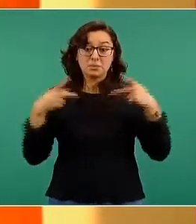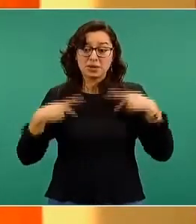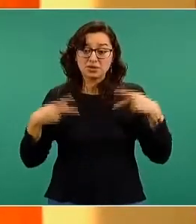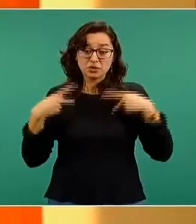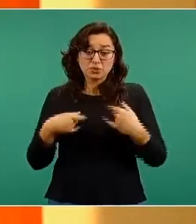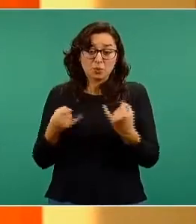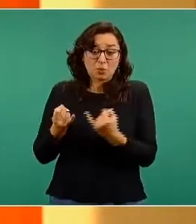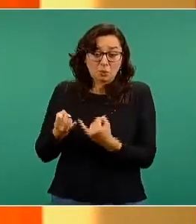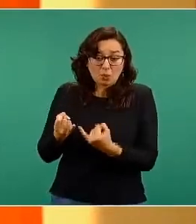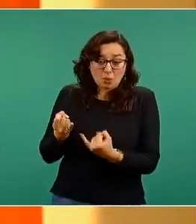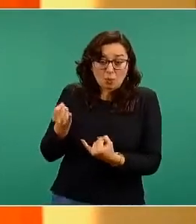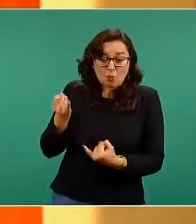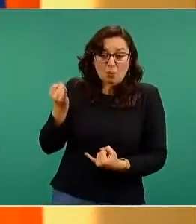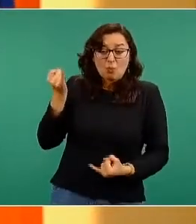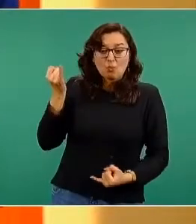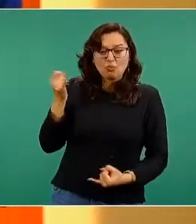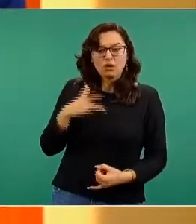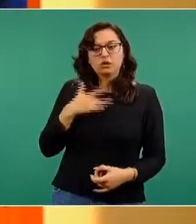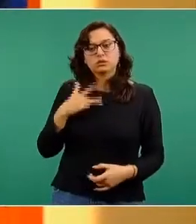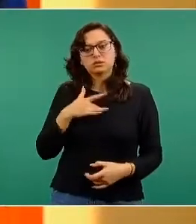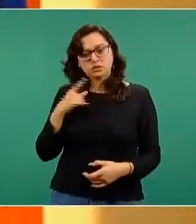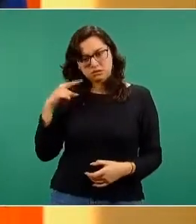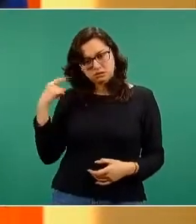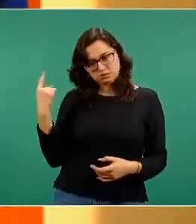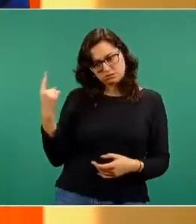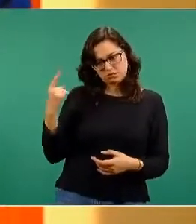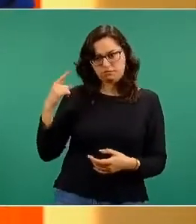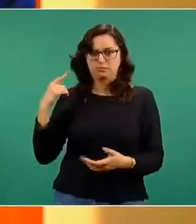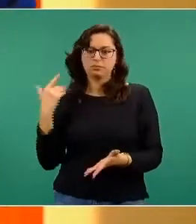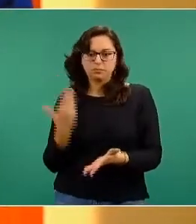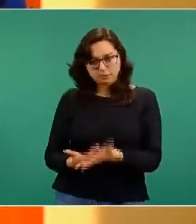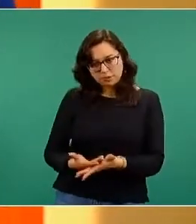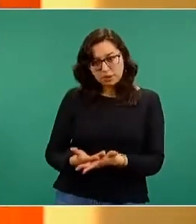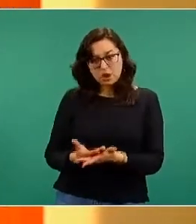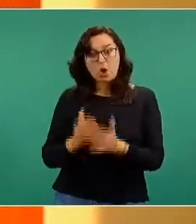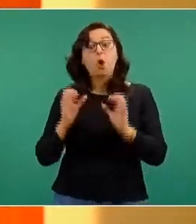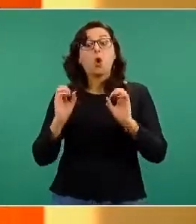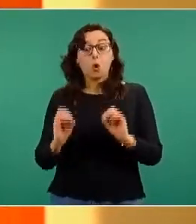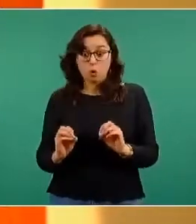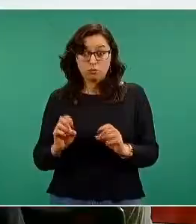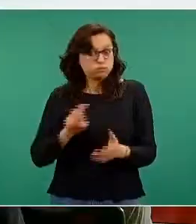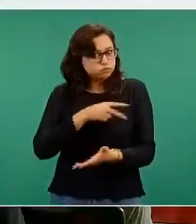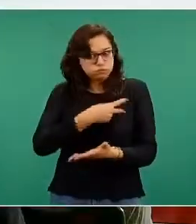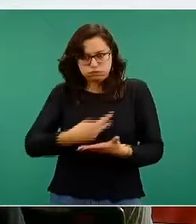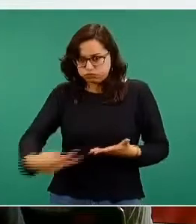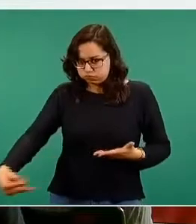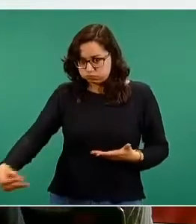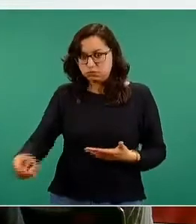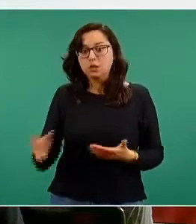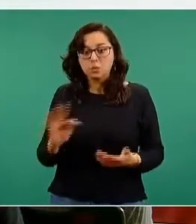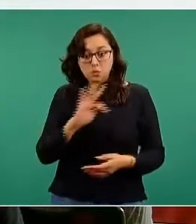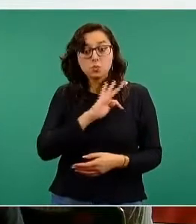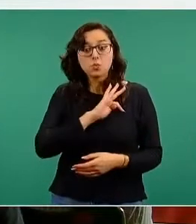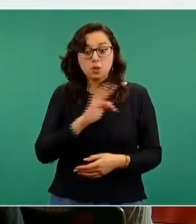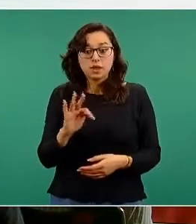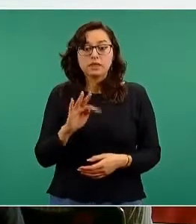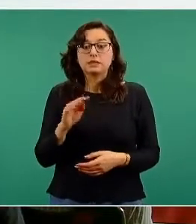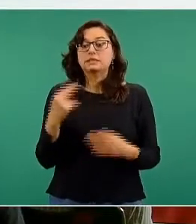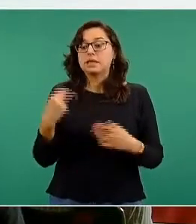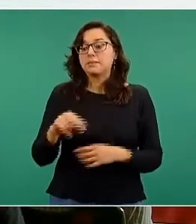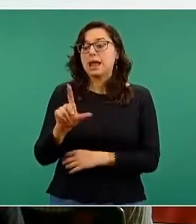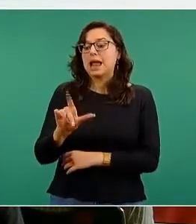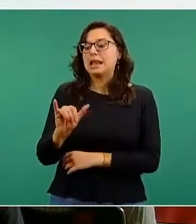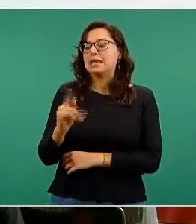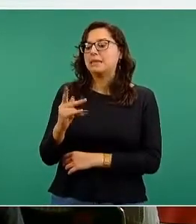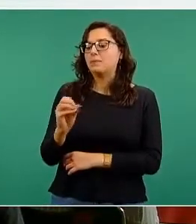la sensación de desmayo, o incluso puede haber personas que se desmayen. Médicamente a esto le llamamos lipotimia y en